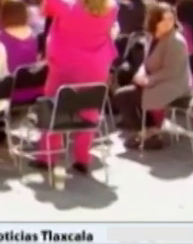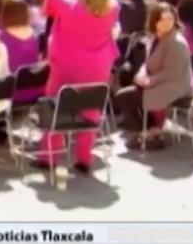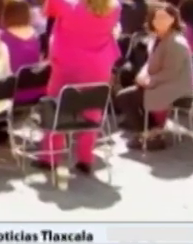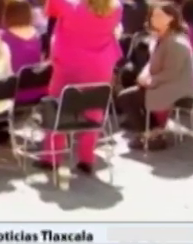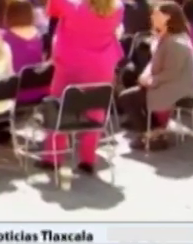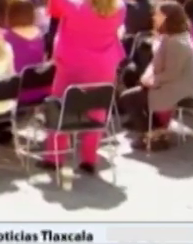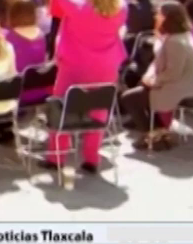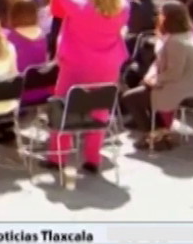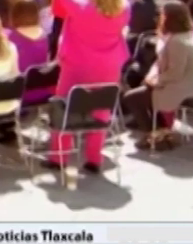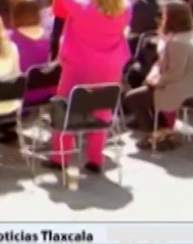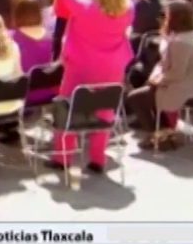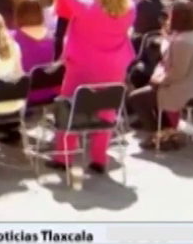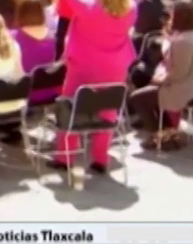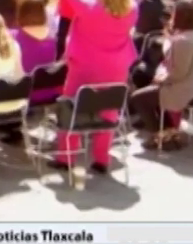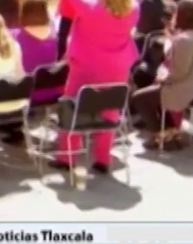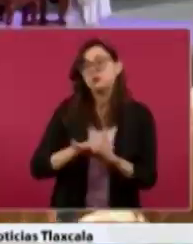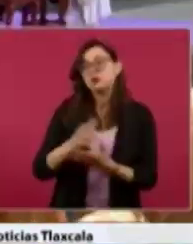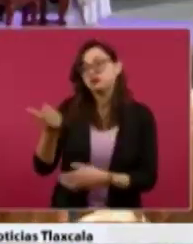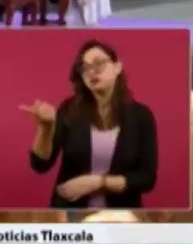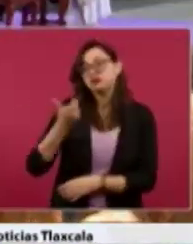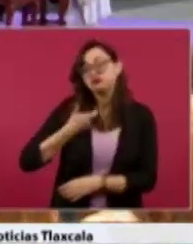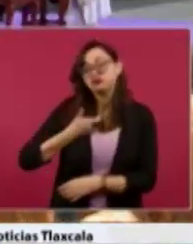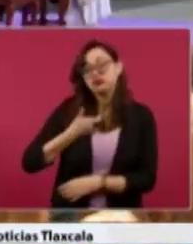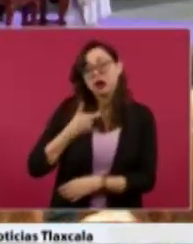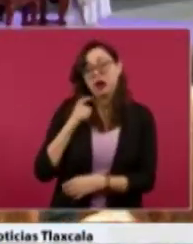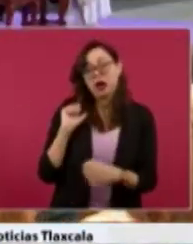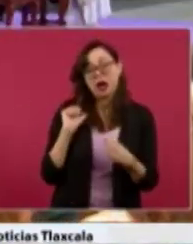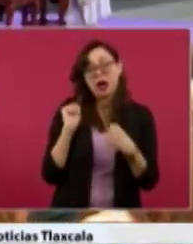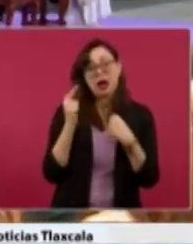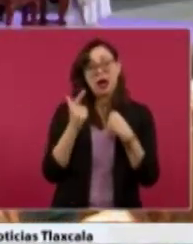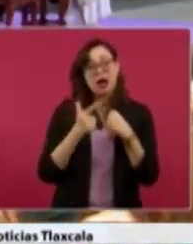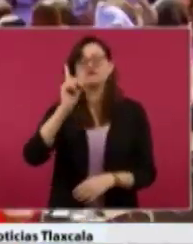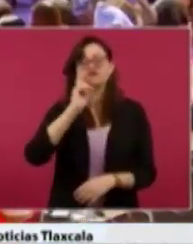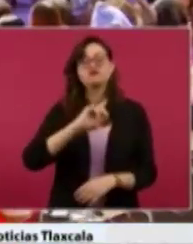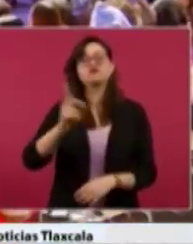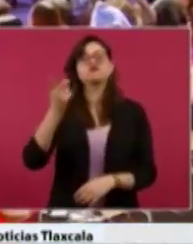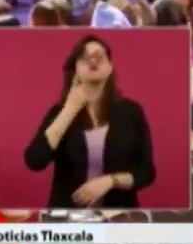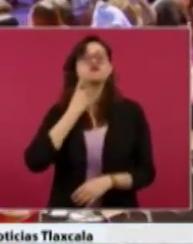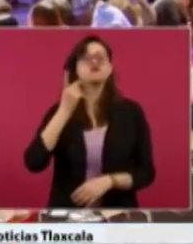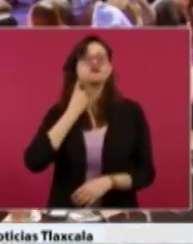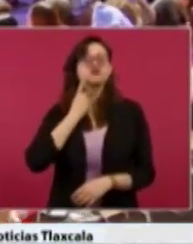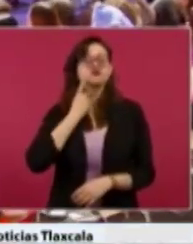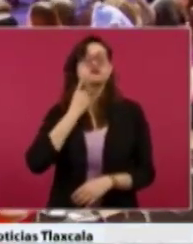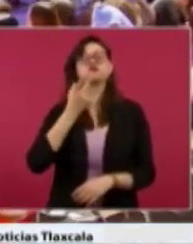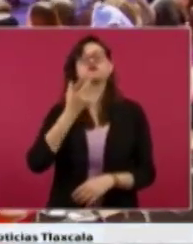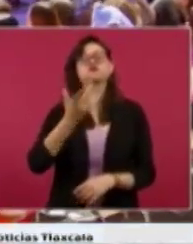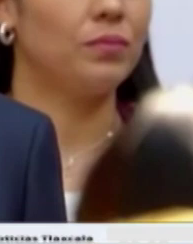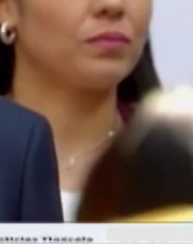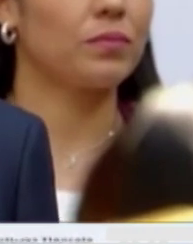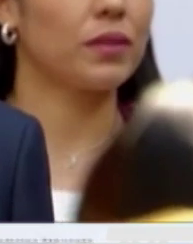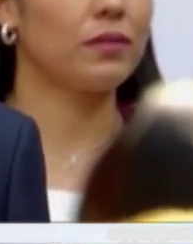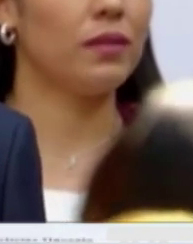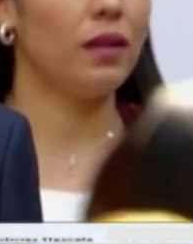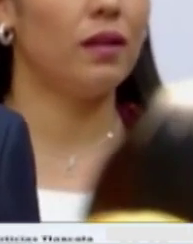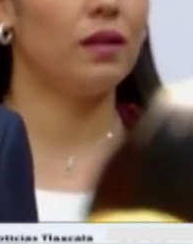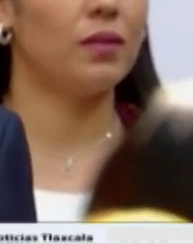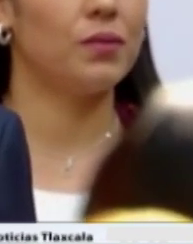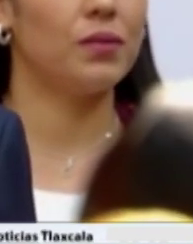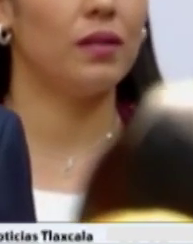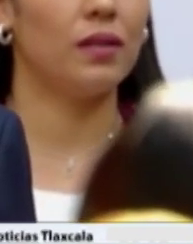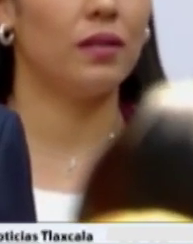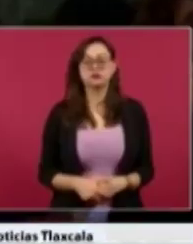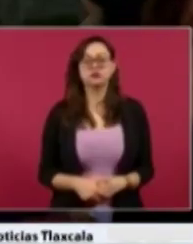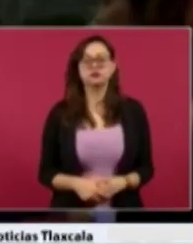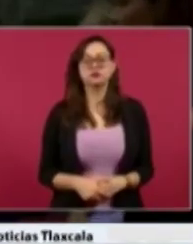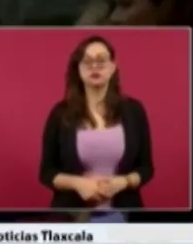La gobernadora del estado, Lorena Cuellar Cisneros, asistió a la ceremonia de conmemoración por el Día Internacional de la Mujer, que encabezó el presidente Andrés Manuel López Obrador